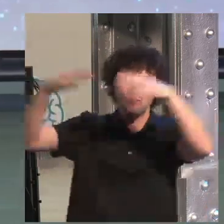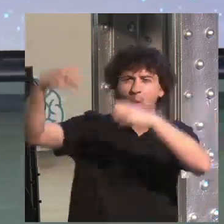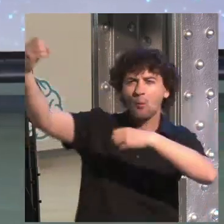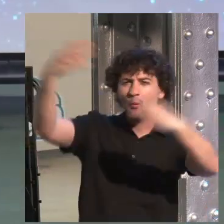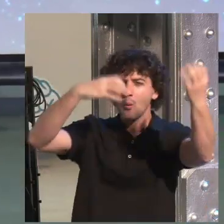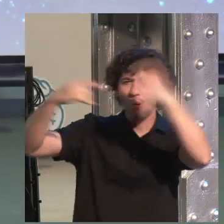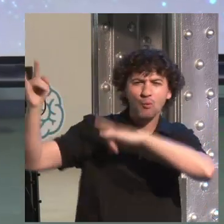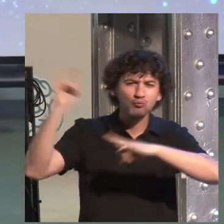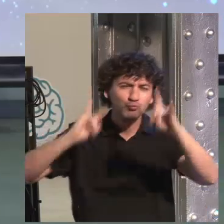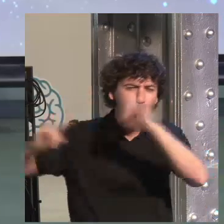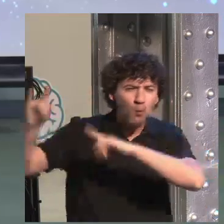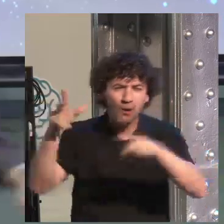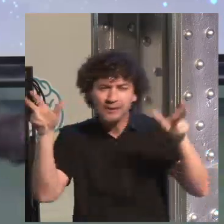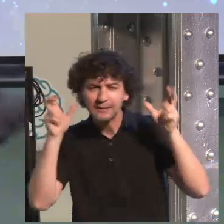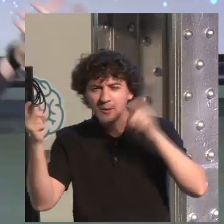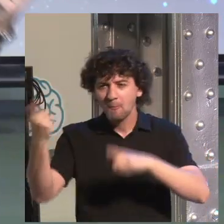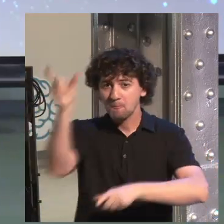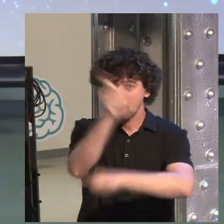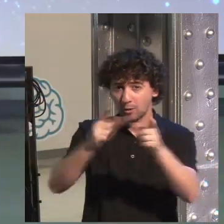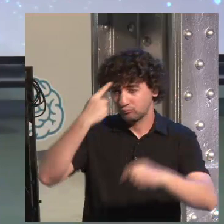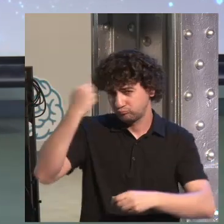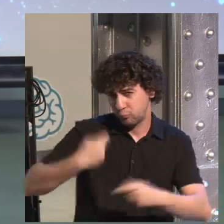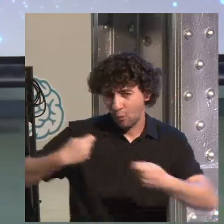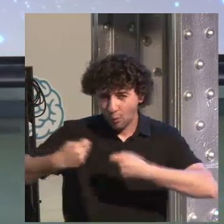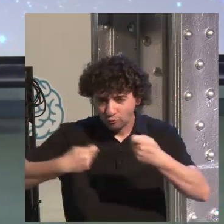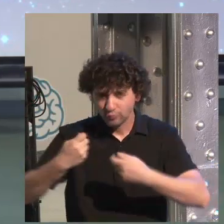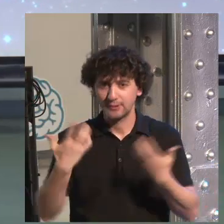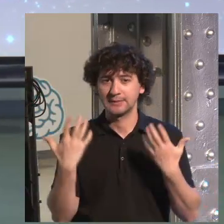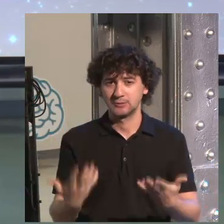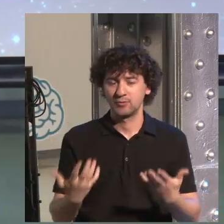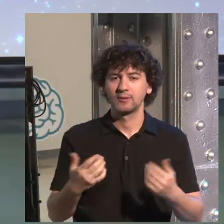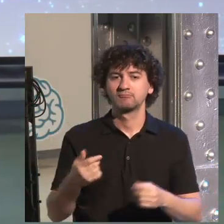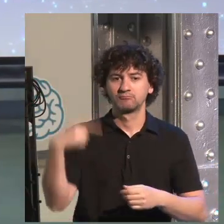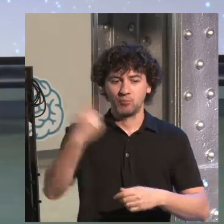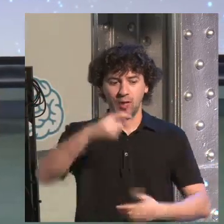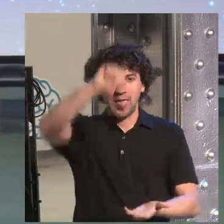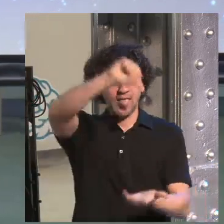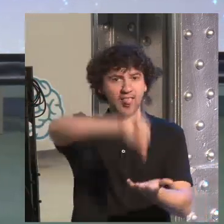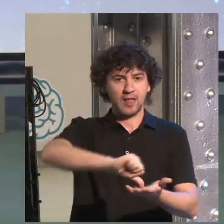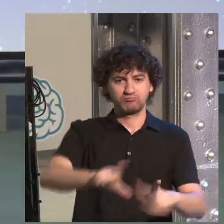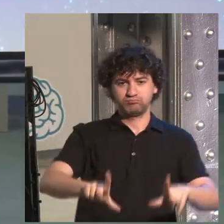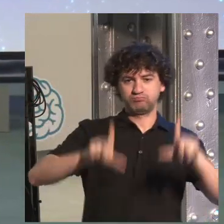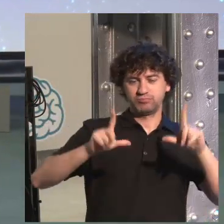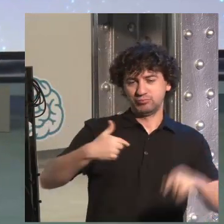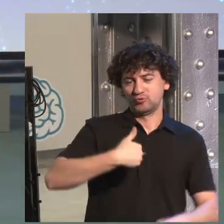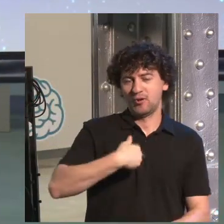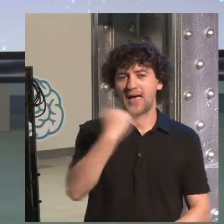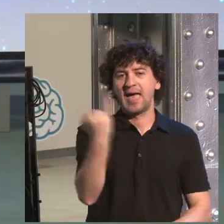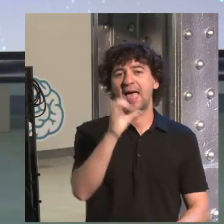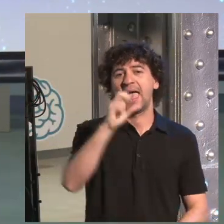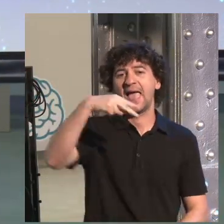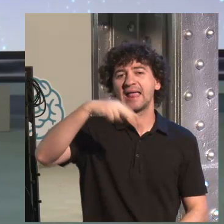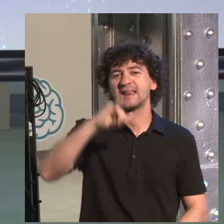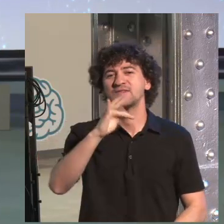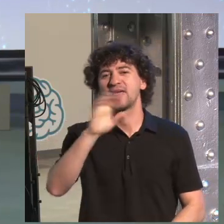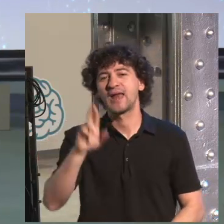sonido controlada por gente. Y en el centro de todo el espectáculo estoy yo, Jennifer López. Ahora soy